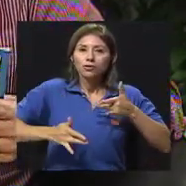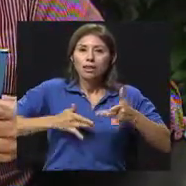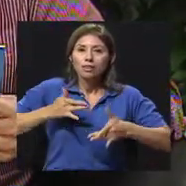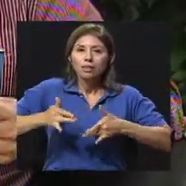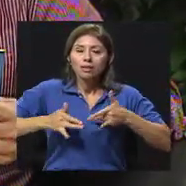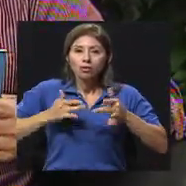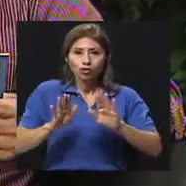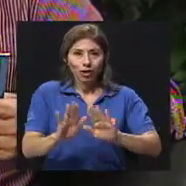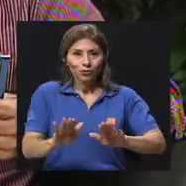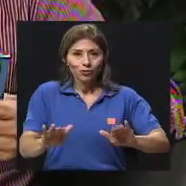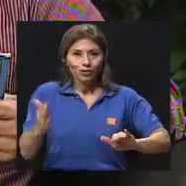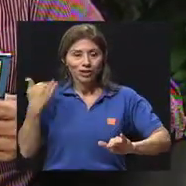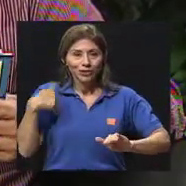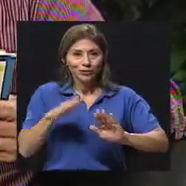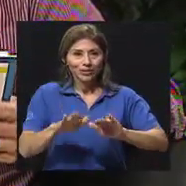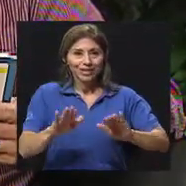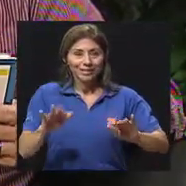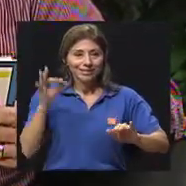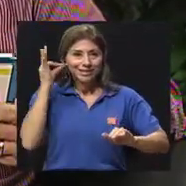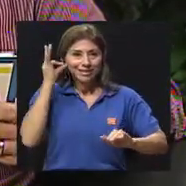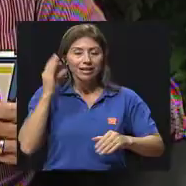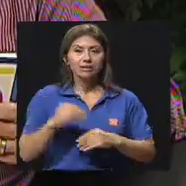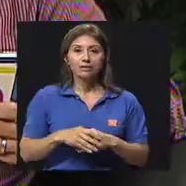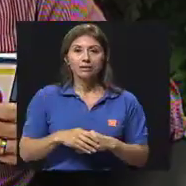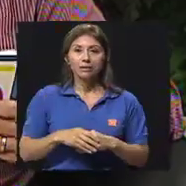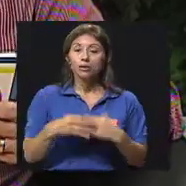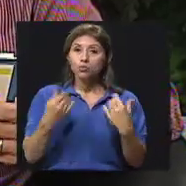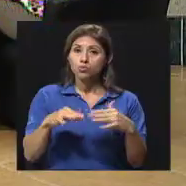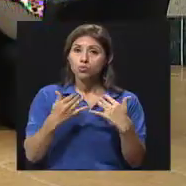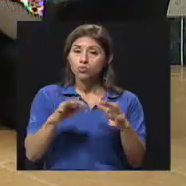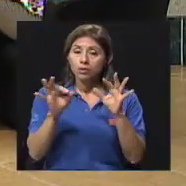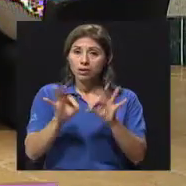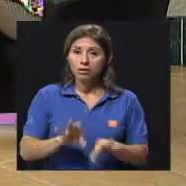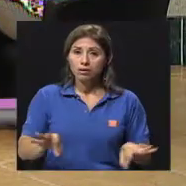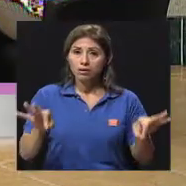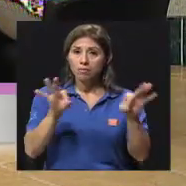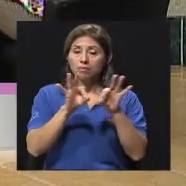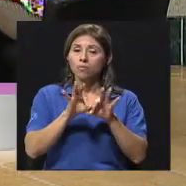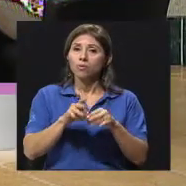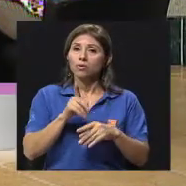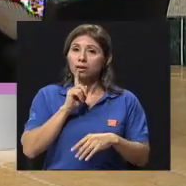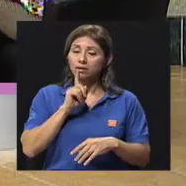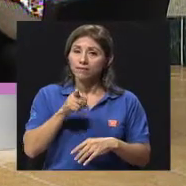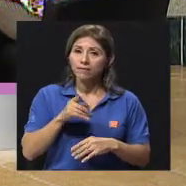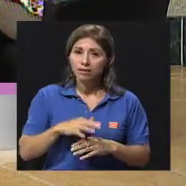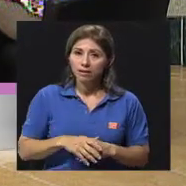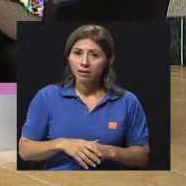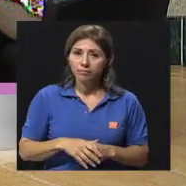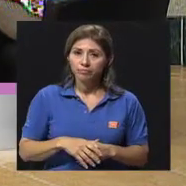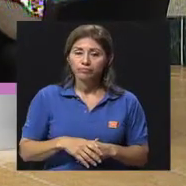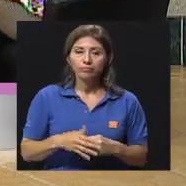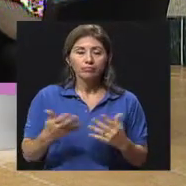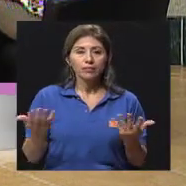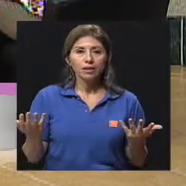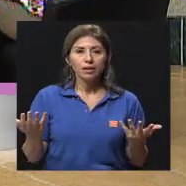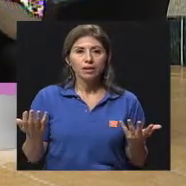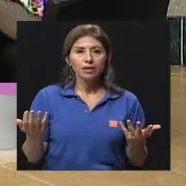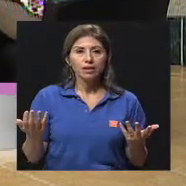niñas y en los niños. Y es que, qué importante, ¿verdad? Y por qué es